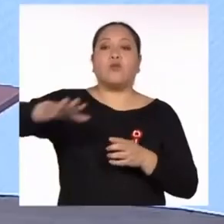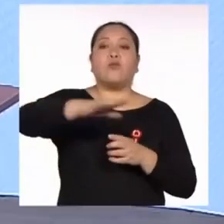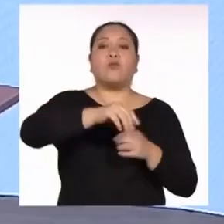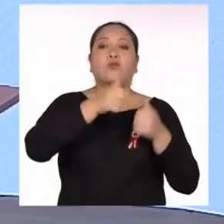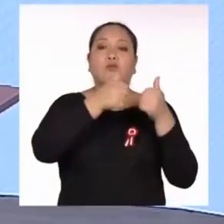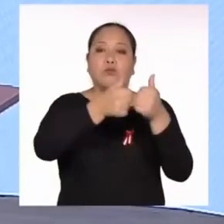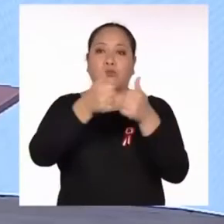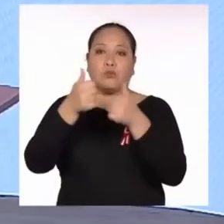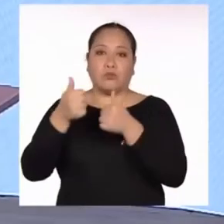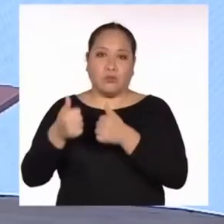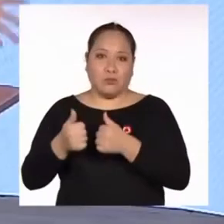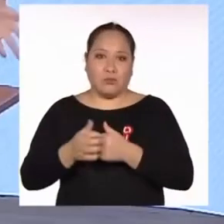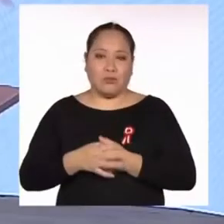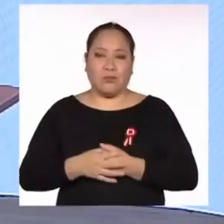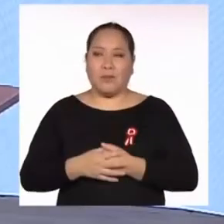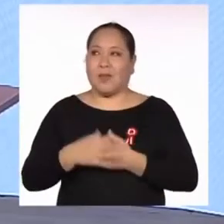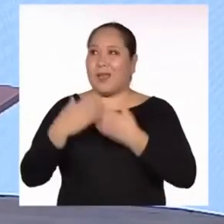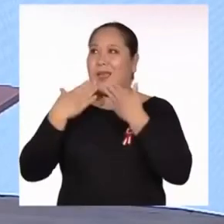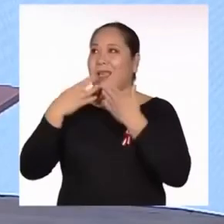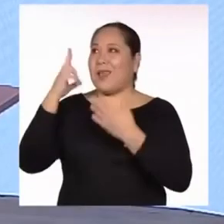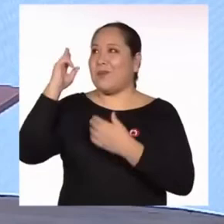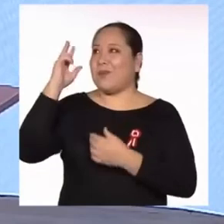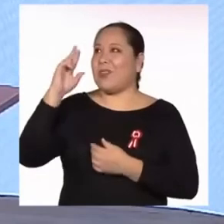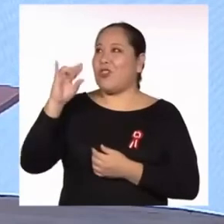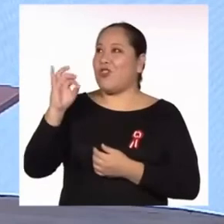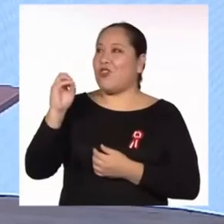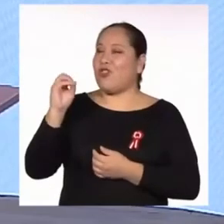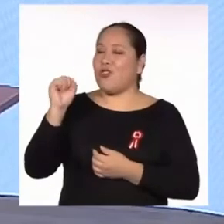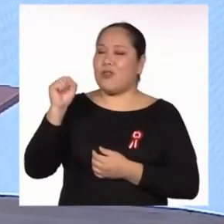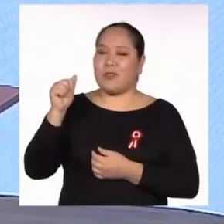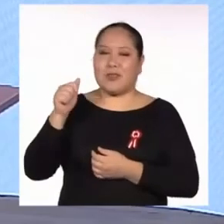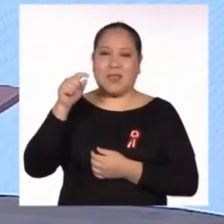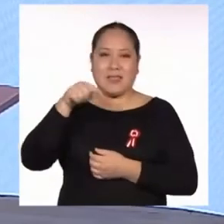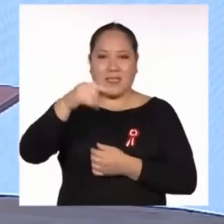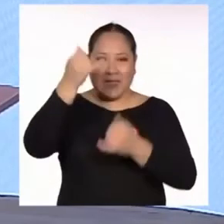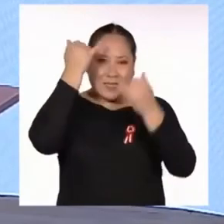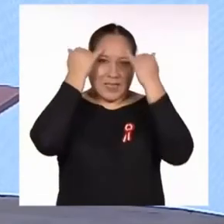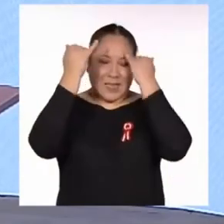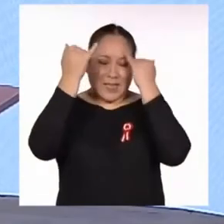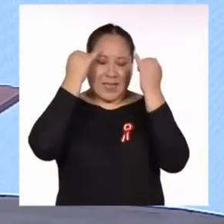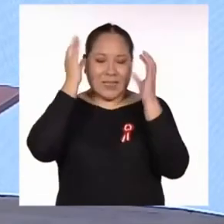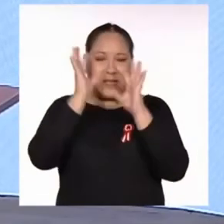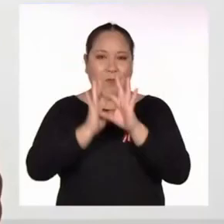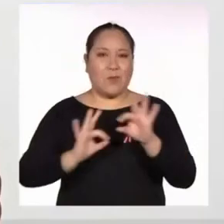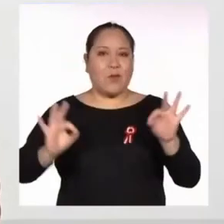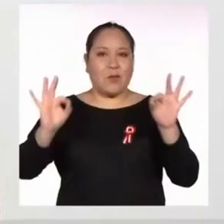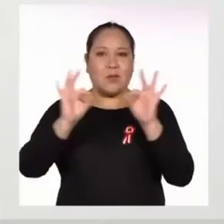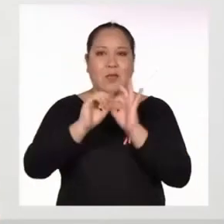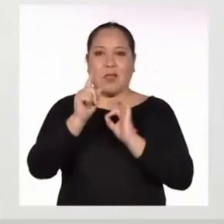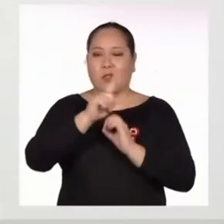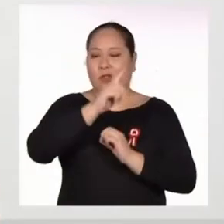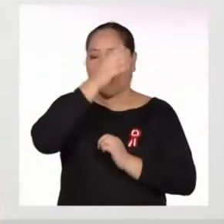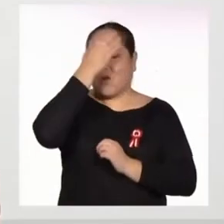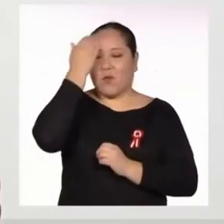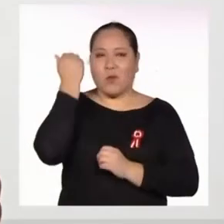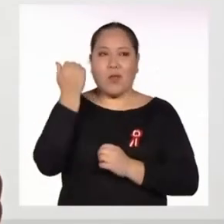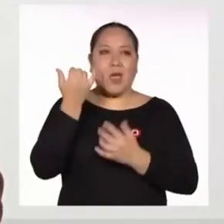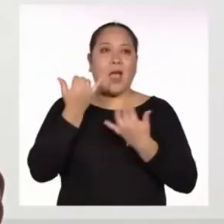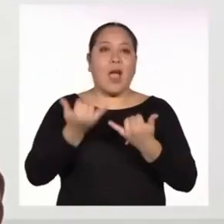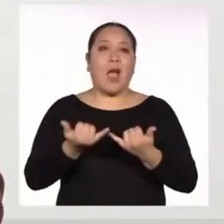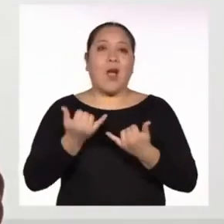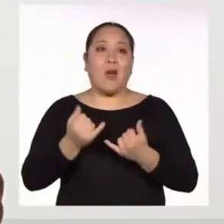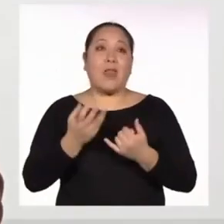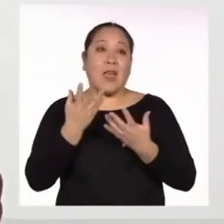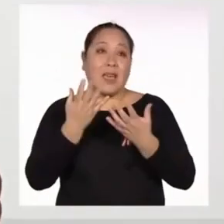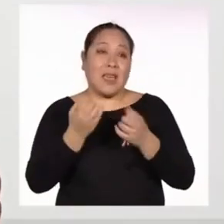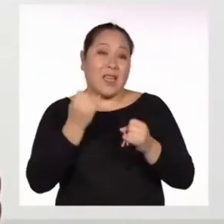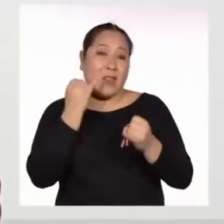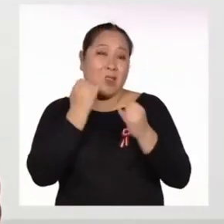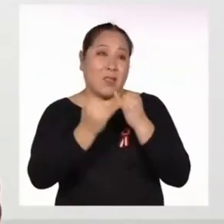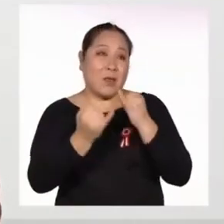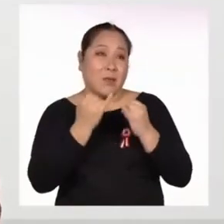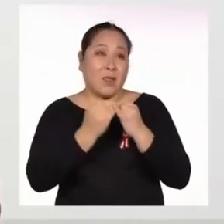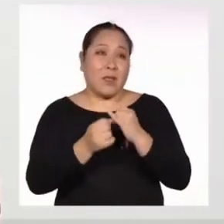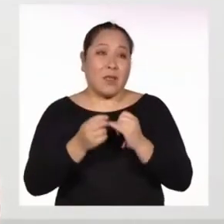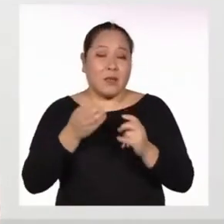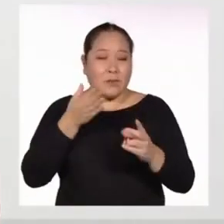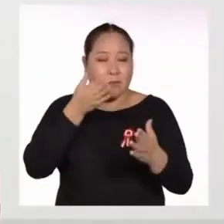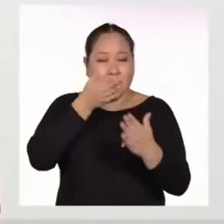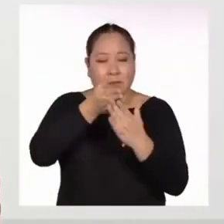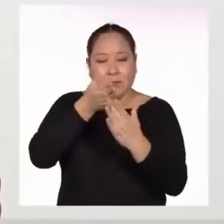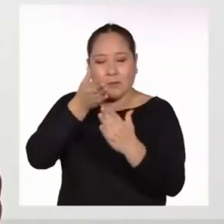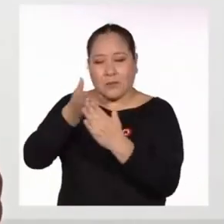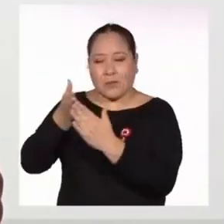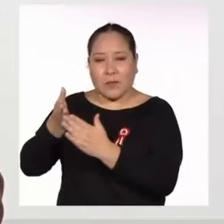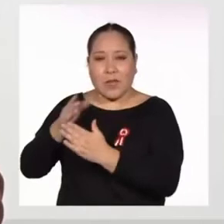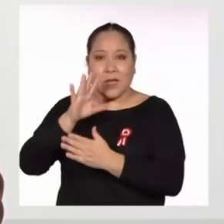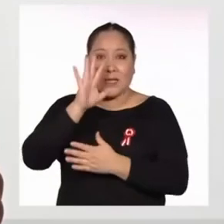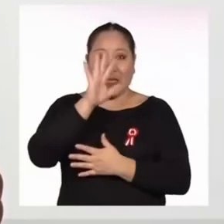gracias profesora rosa son ideas claves que no olvidaré ahora me gustaría finalizar señalando cinco